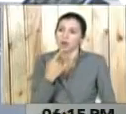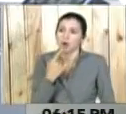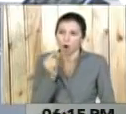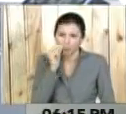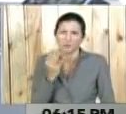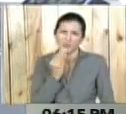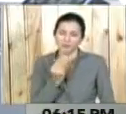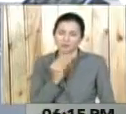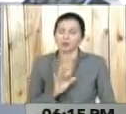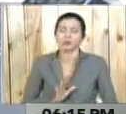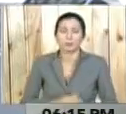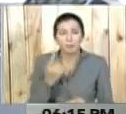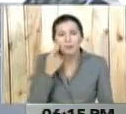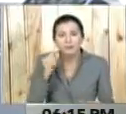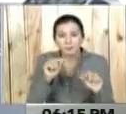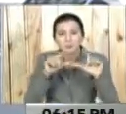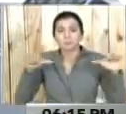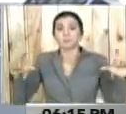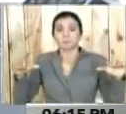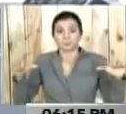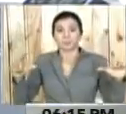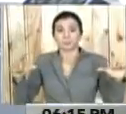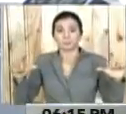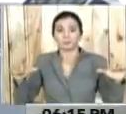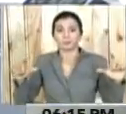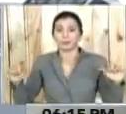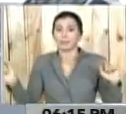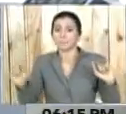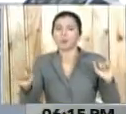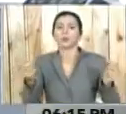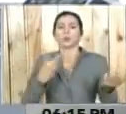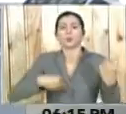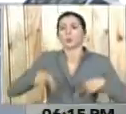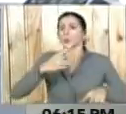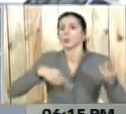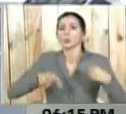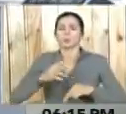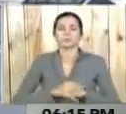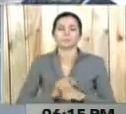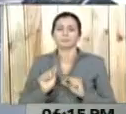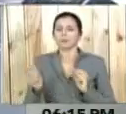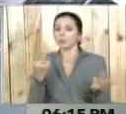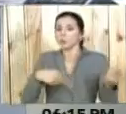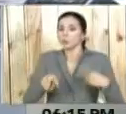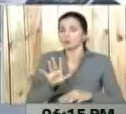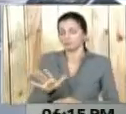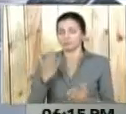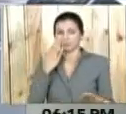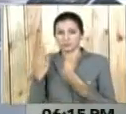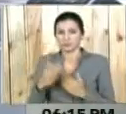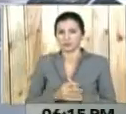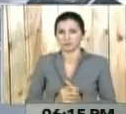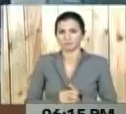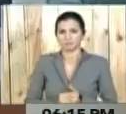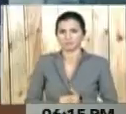verlo porque va muy ligado a esto del tirapiedrismo político como lo ha bautizado Ricardo Sánchez. Vamos a ver el video. No vamos a obedecer un